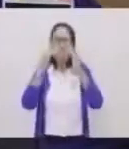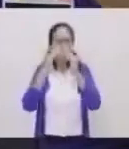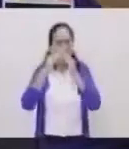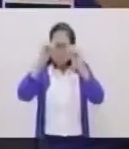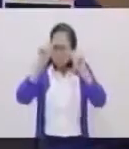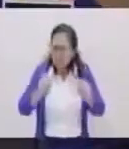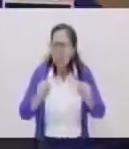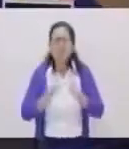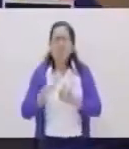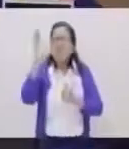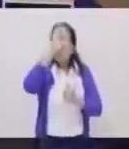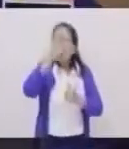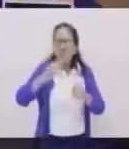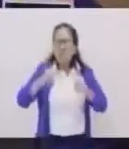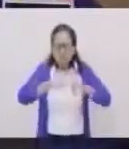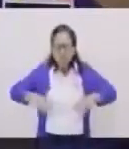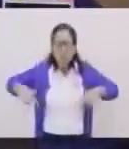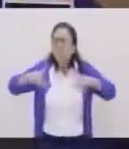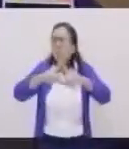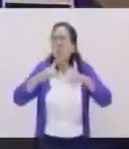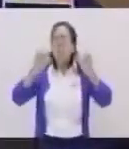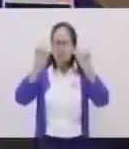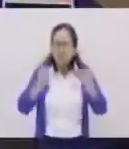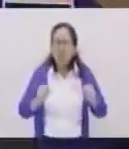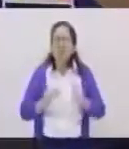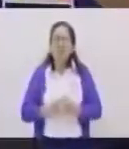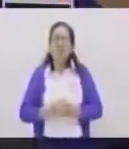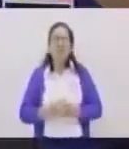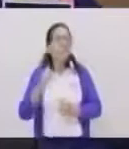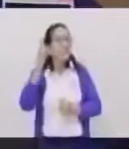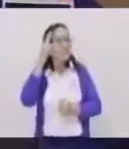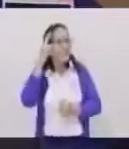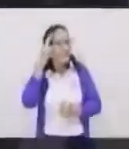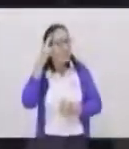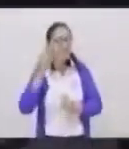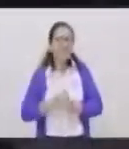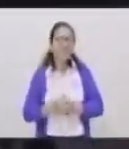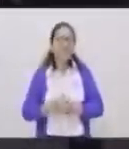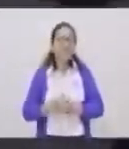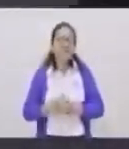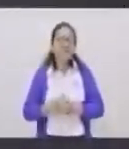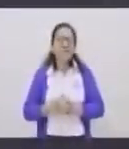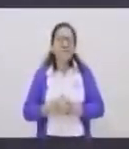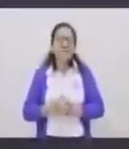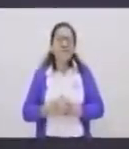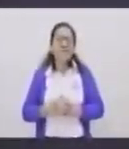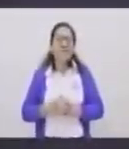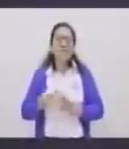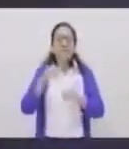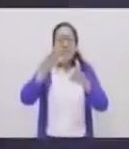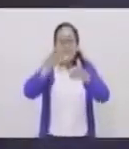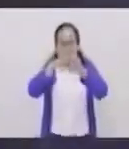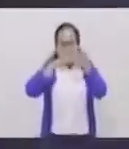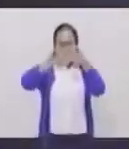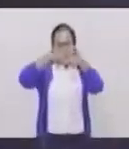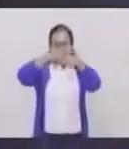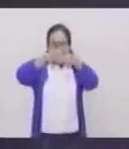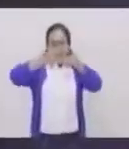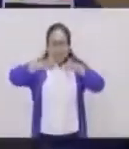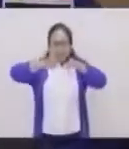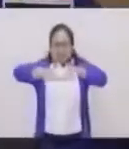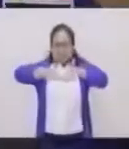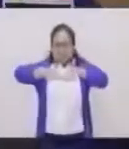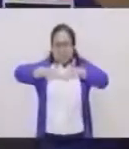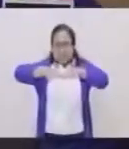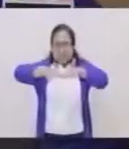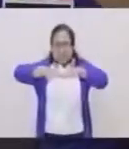donde puedas, donde tengas acceso a una mesa y a una silla. Recuerda que tus pies deben estar pegados al piso,